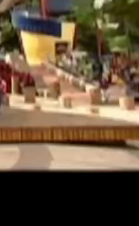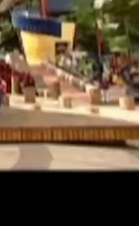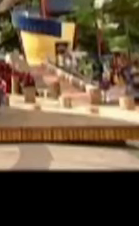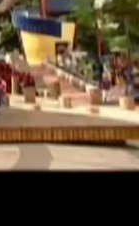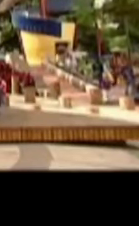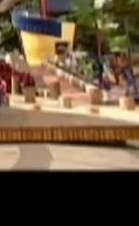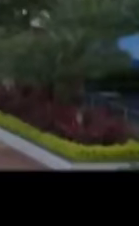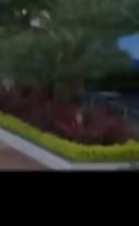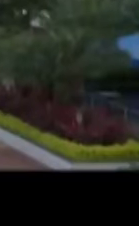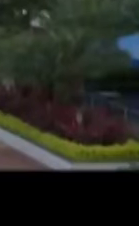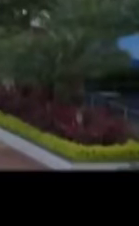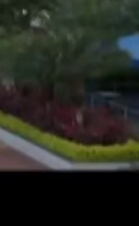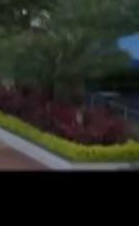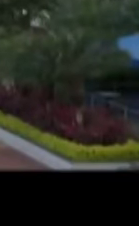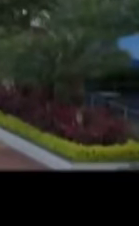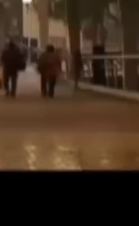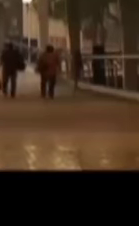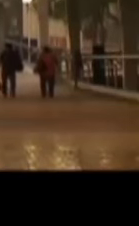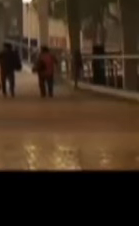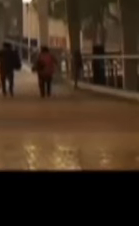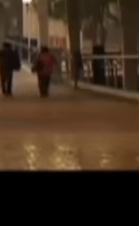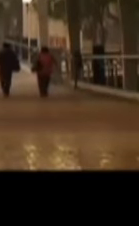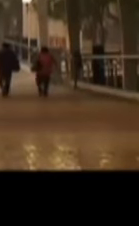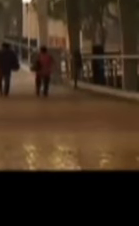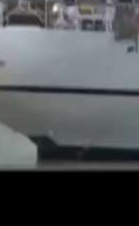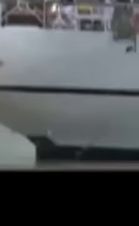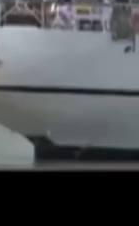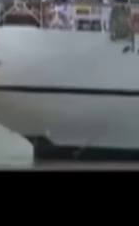para bellas estampas urbanas.